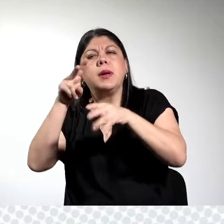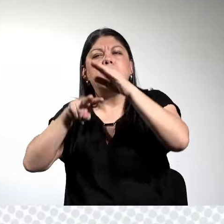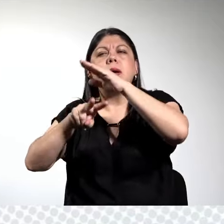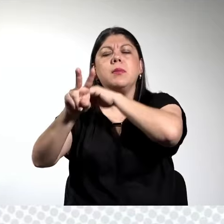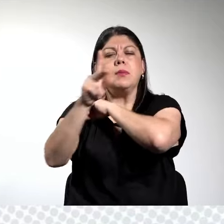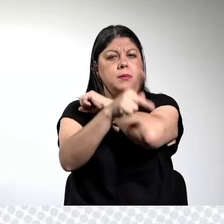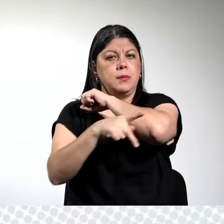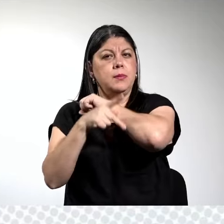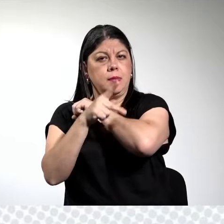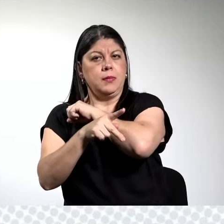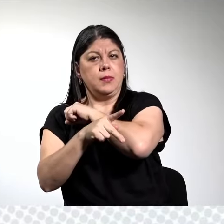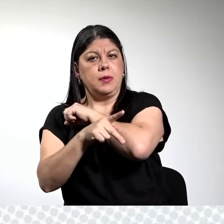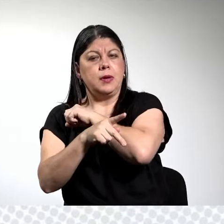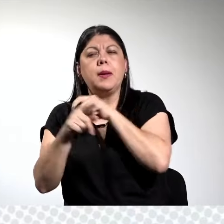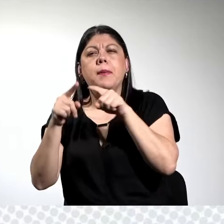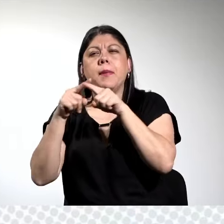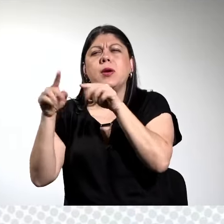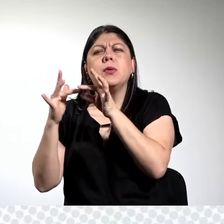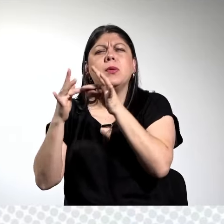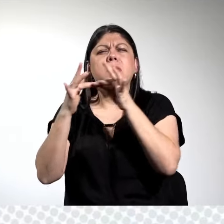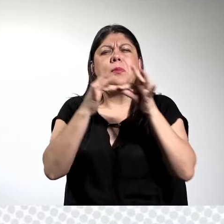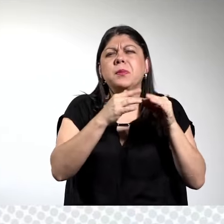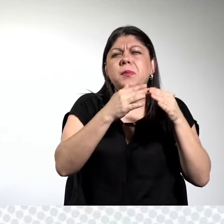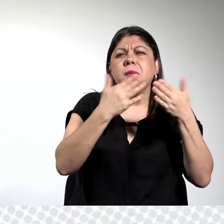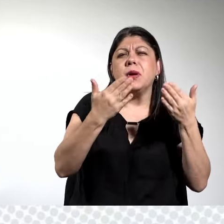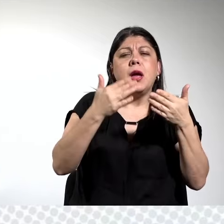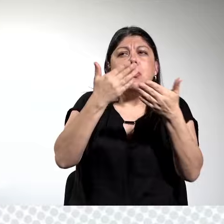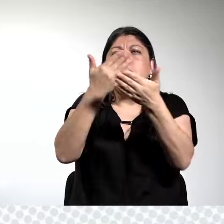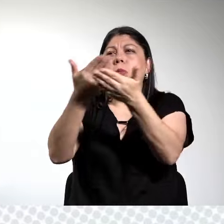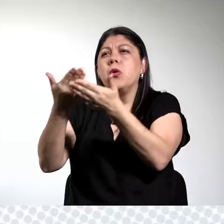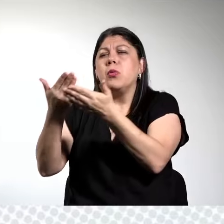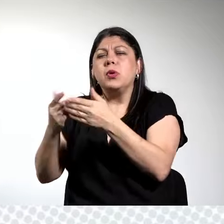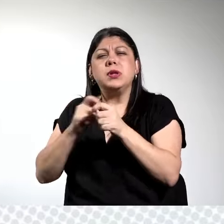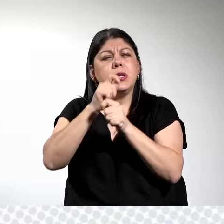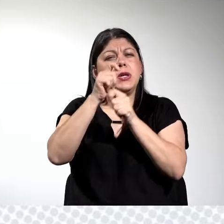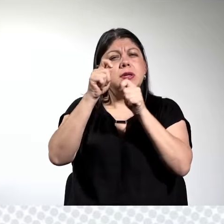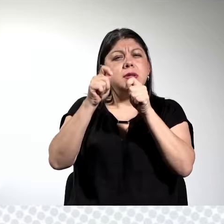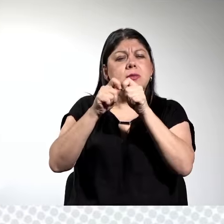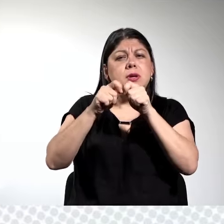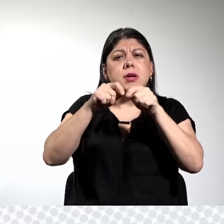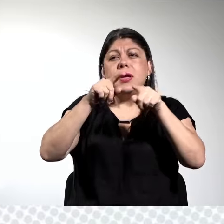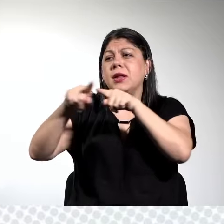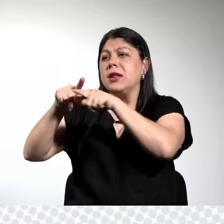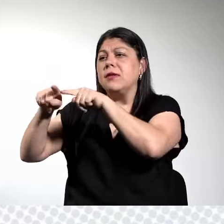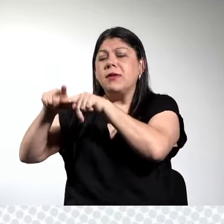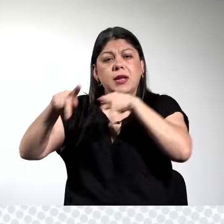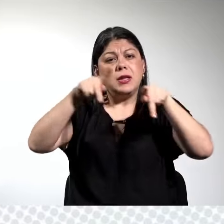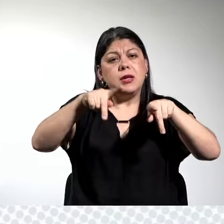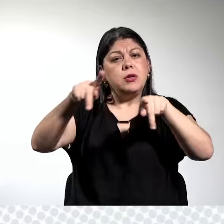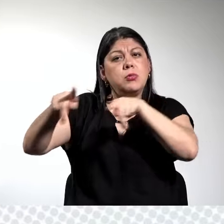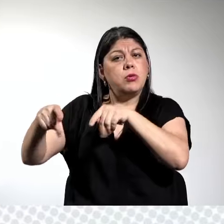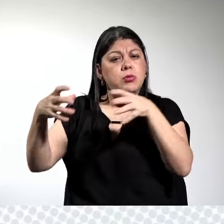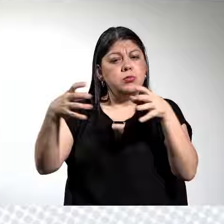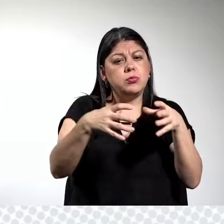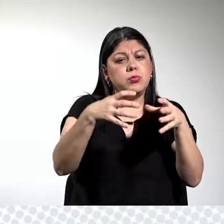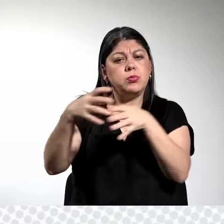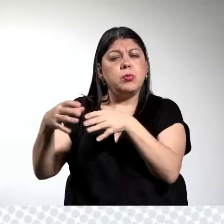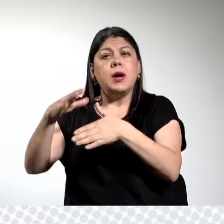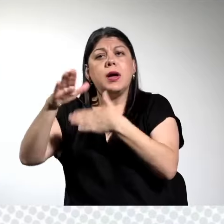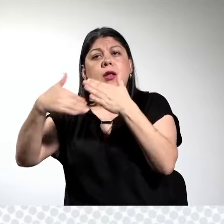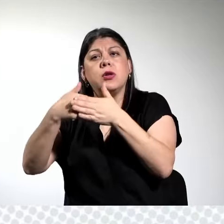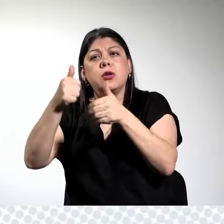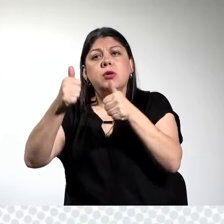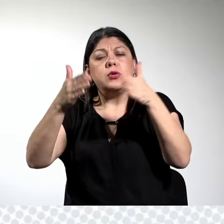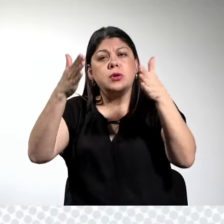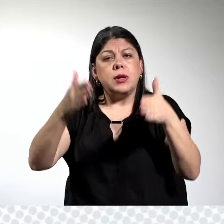tienen para el país y sobre todo las propuestas específicas para las diferentes poblaciones. A todas las candidaturas